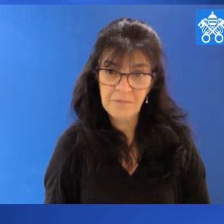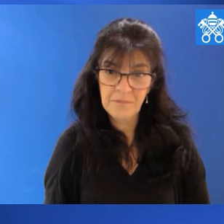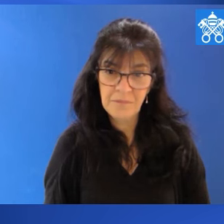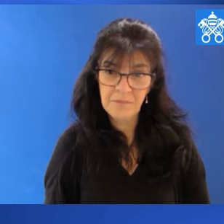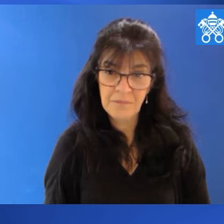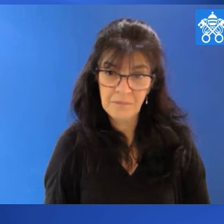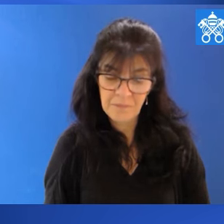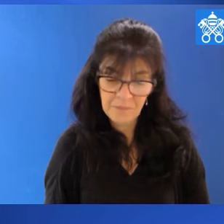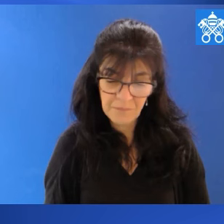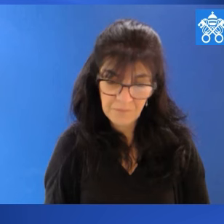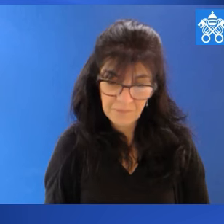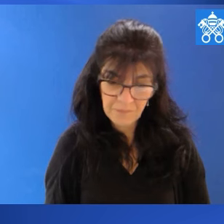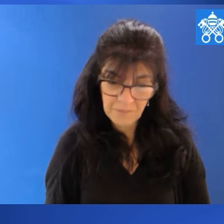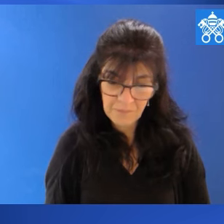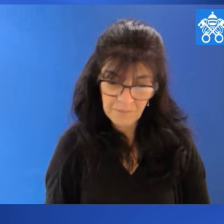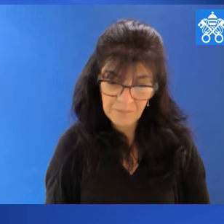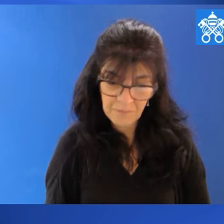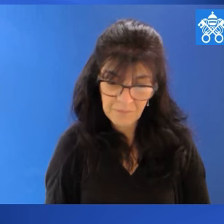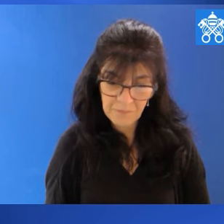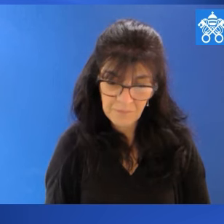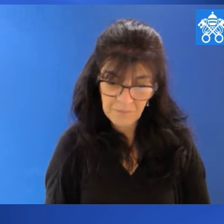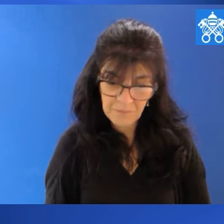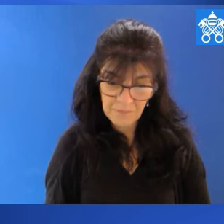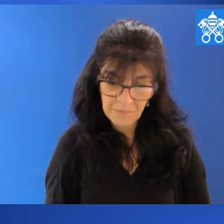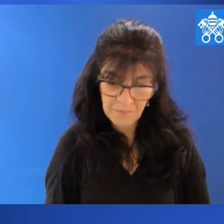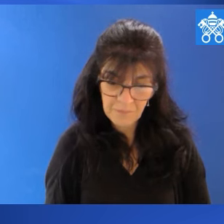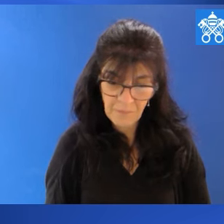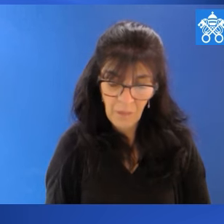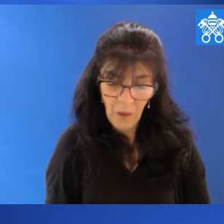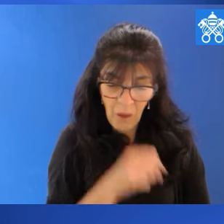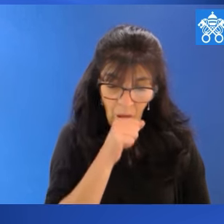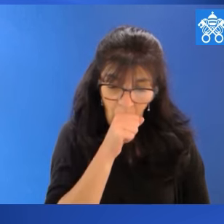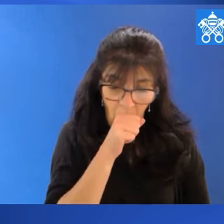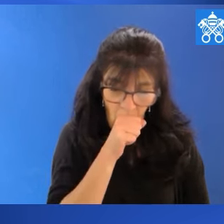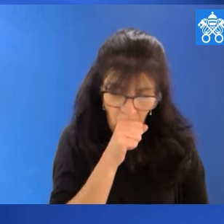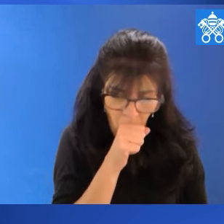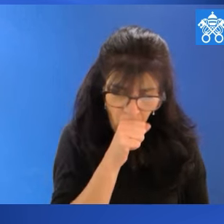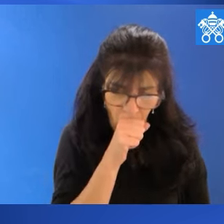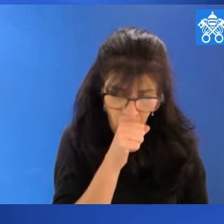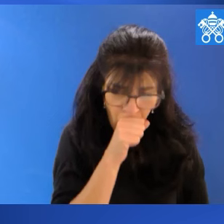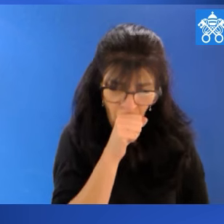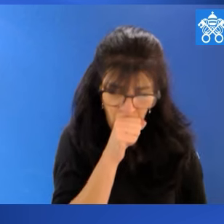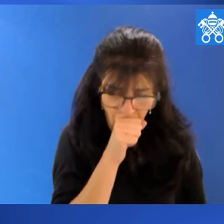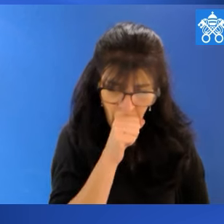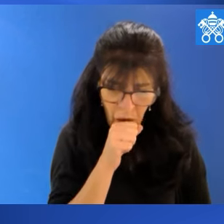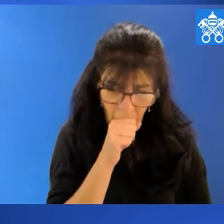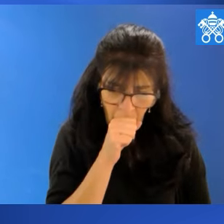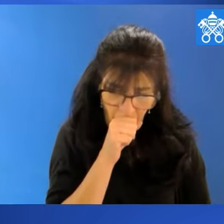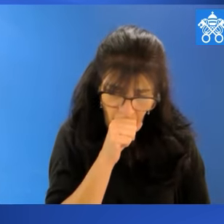Uns vagueavam no deserto, extraviados, sem encontrar o caminho da